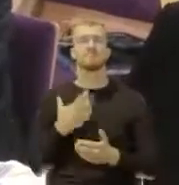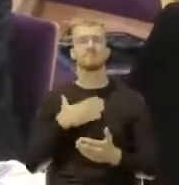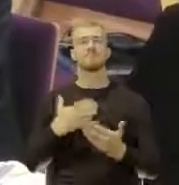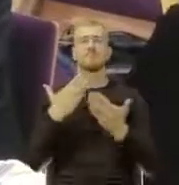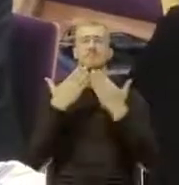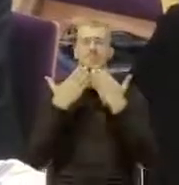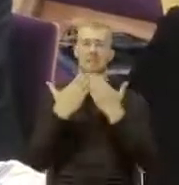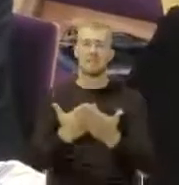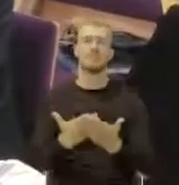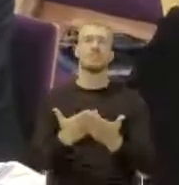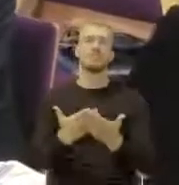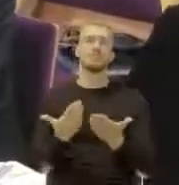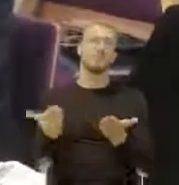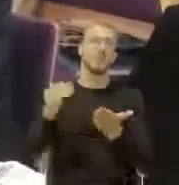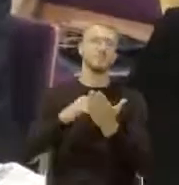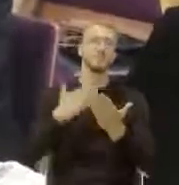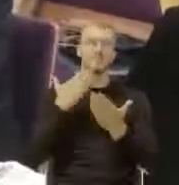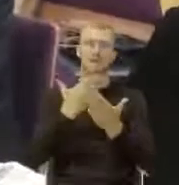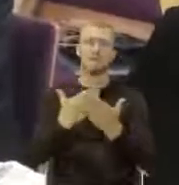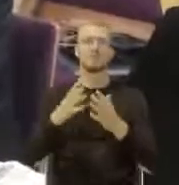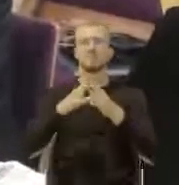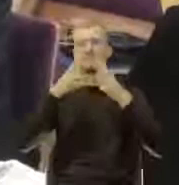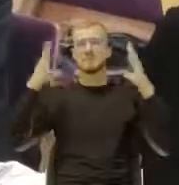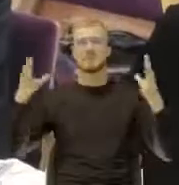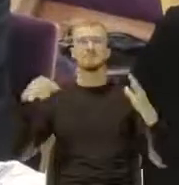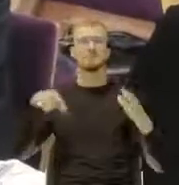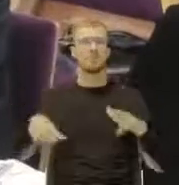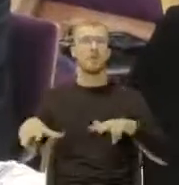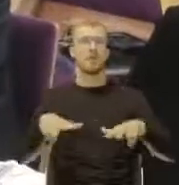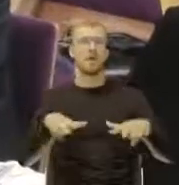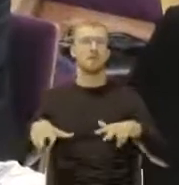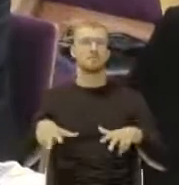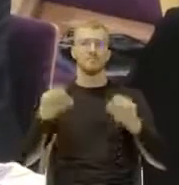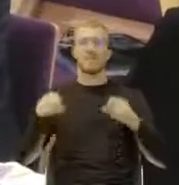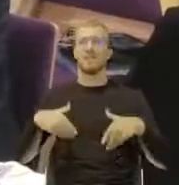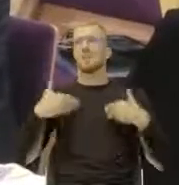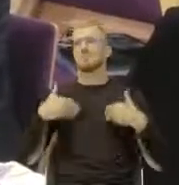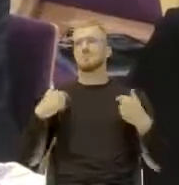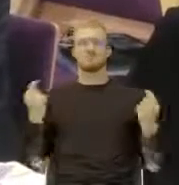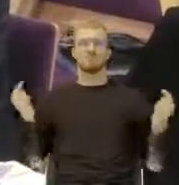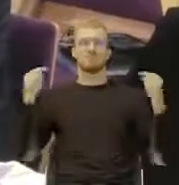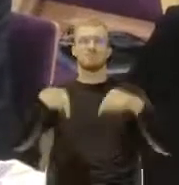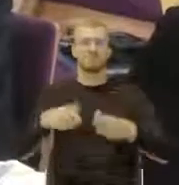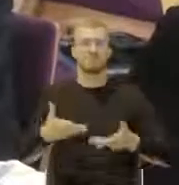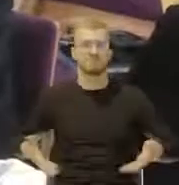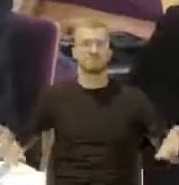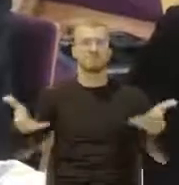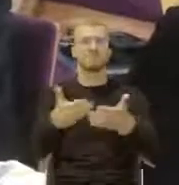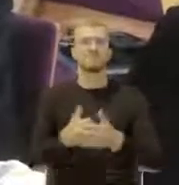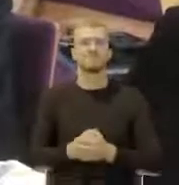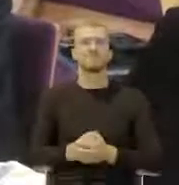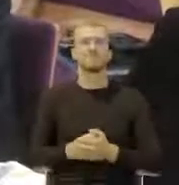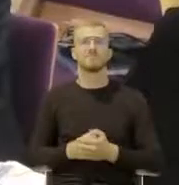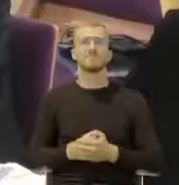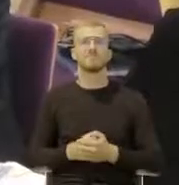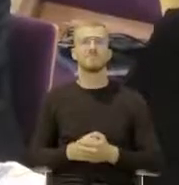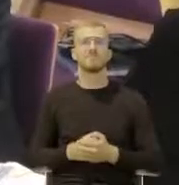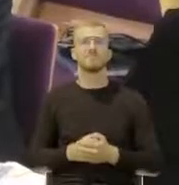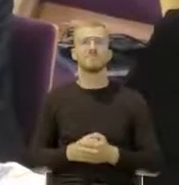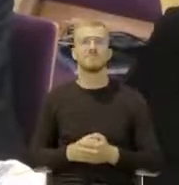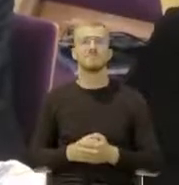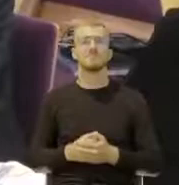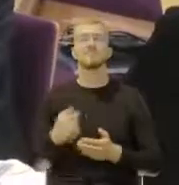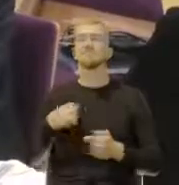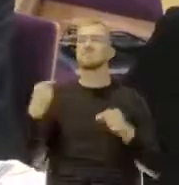de hoy. Aquí venimos con la disposición a aprender y, por supuesto, con la disposición a aportar desde una ciudad intermedia